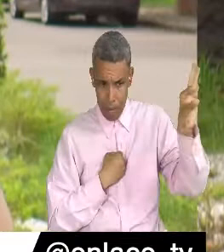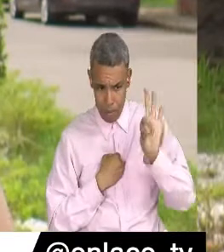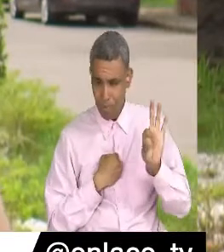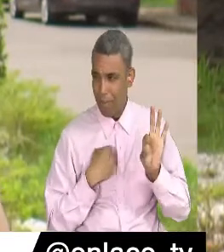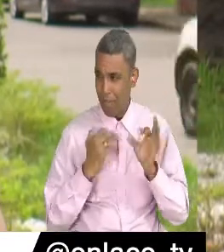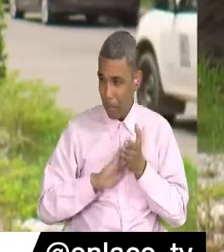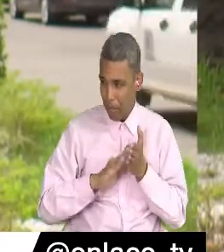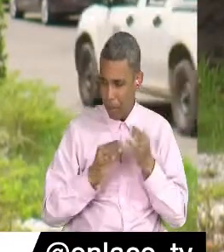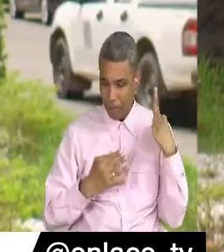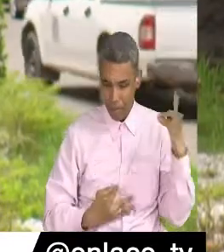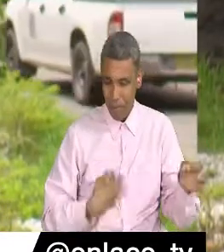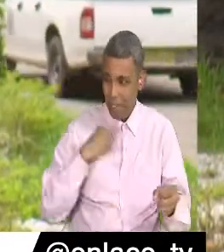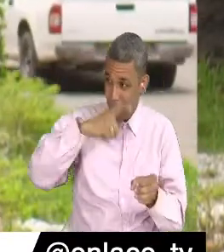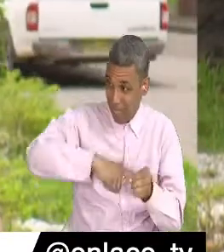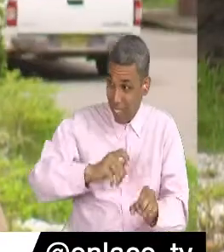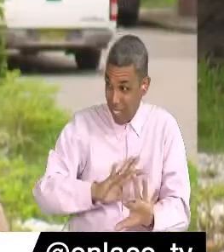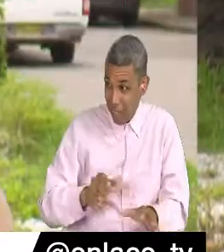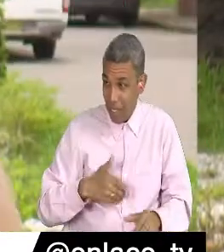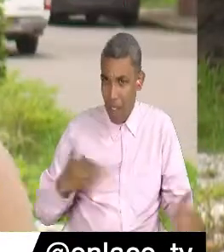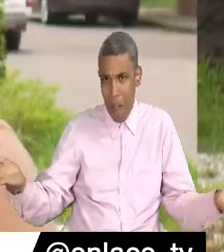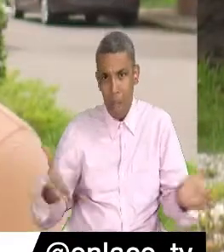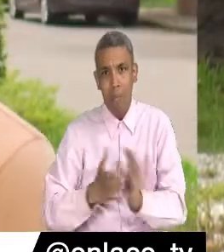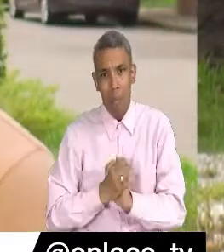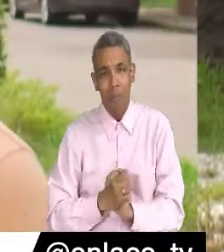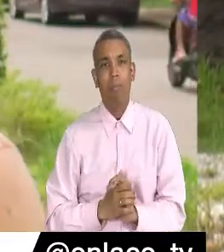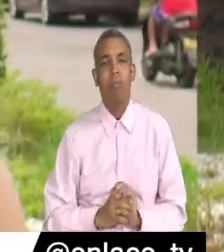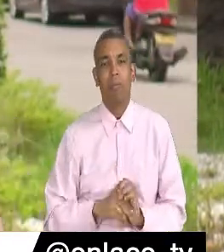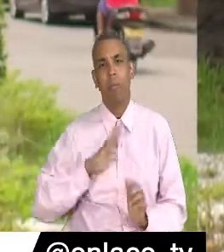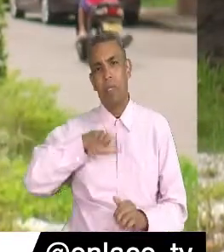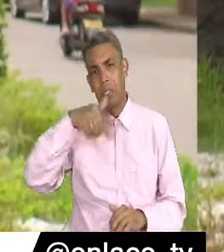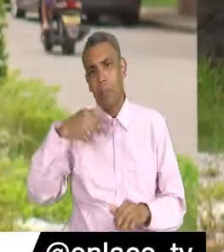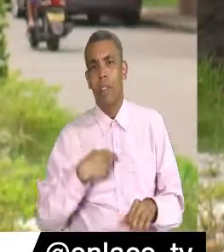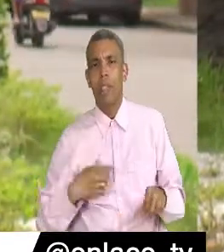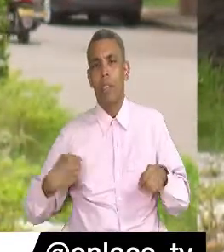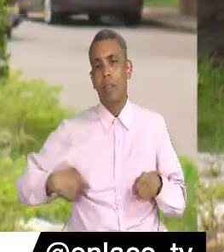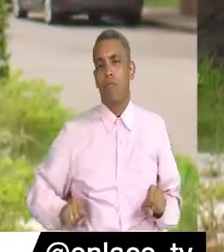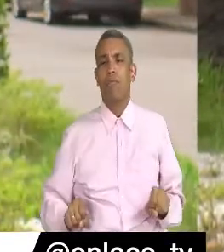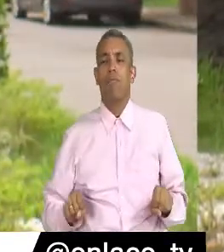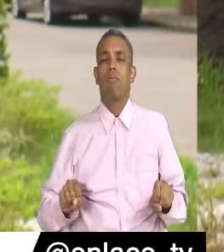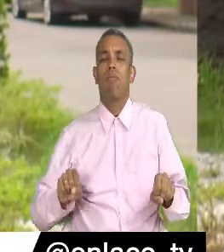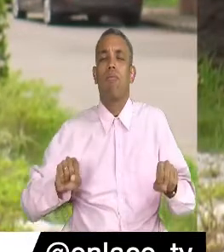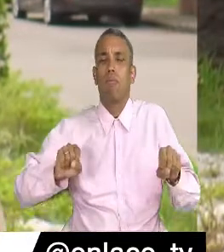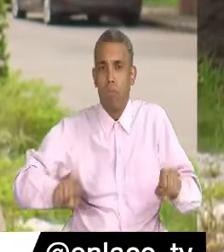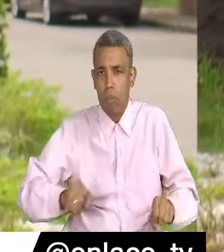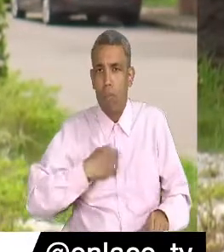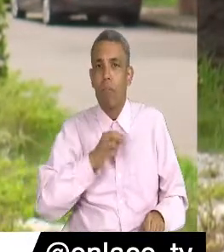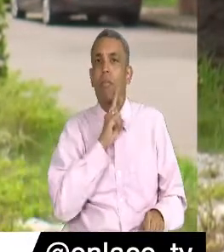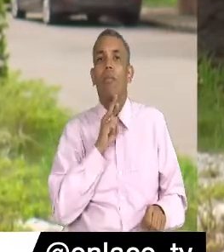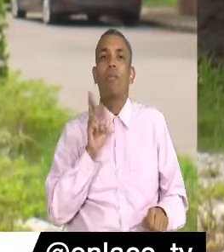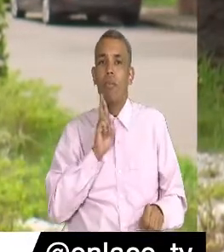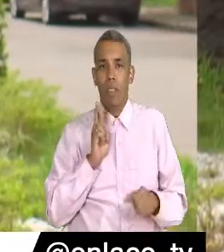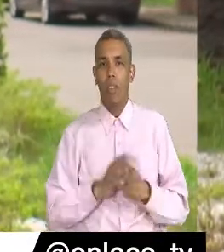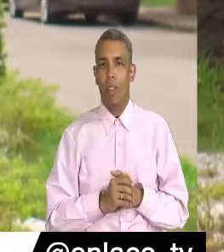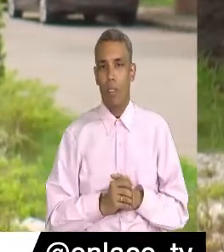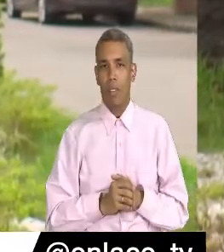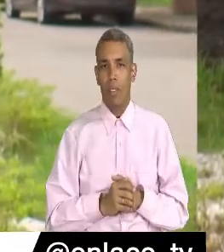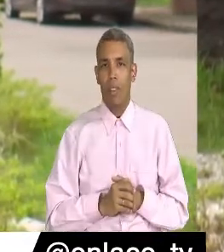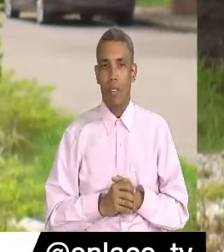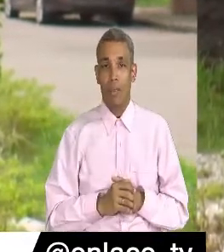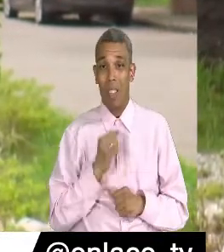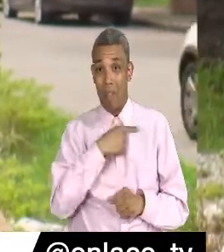con los documentos y hasta el son de hoy pues no he dado con el paradero del señor. Y voy al restaurante a saber si el señor era el